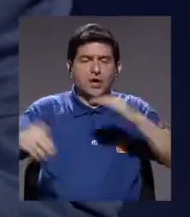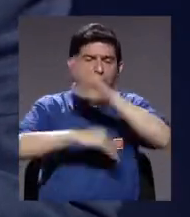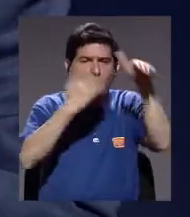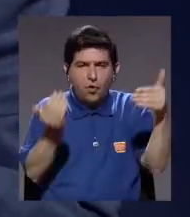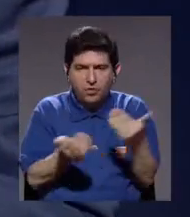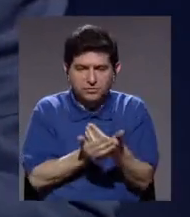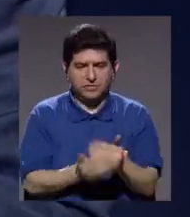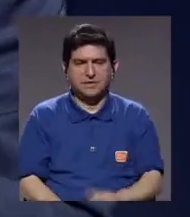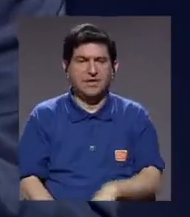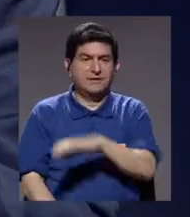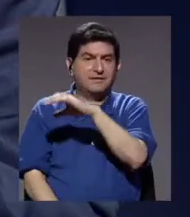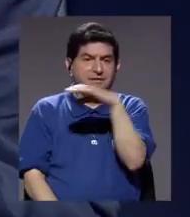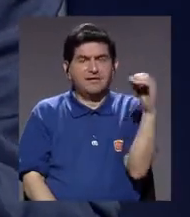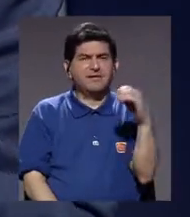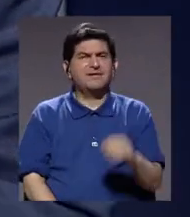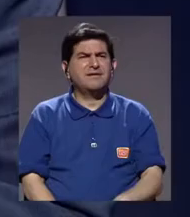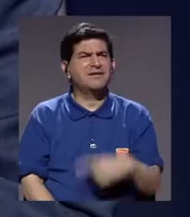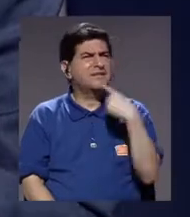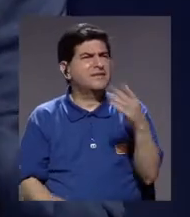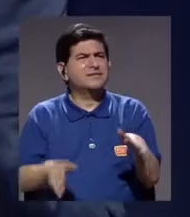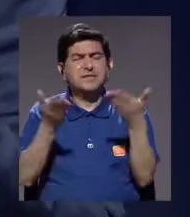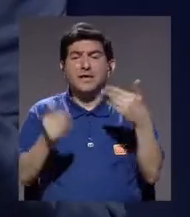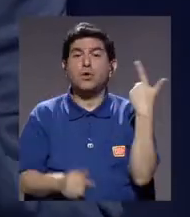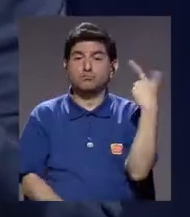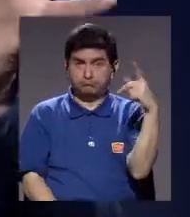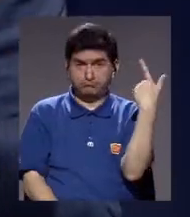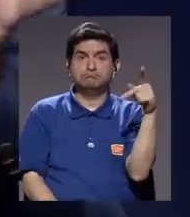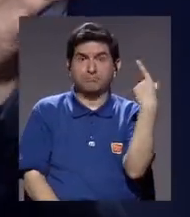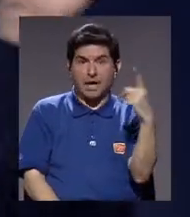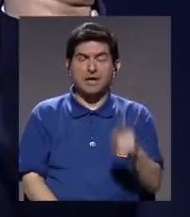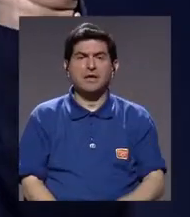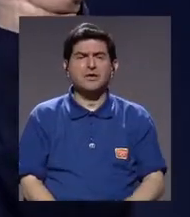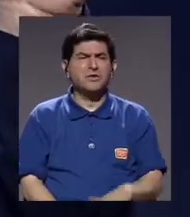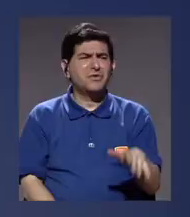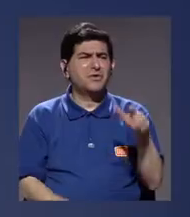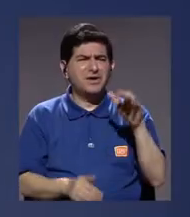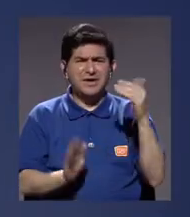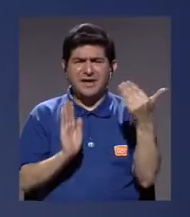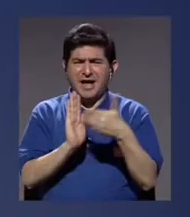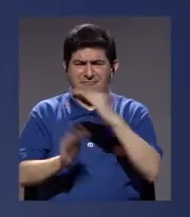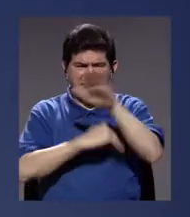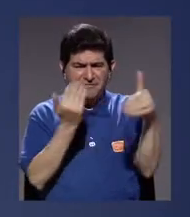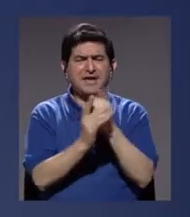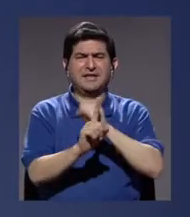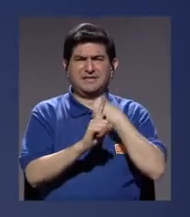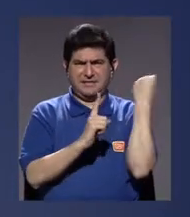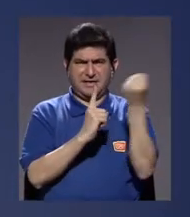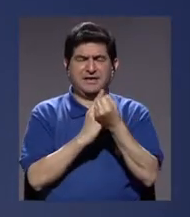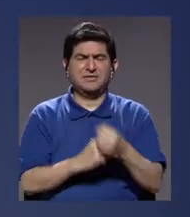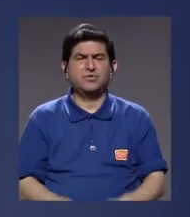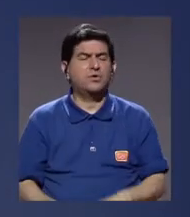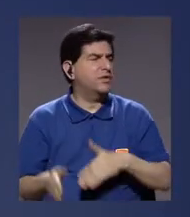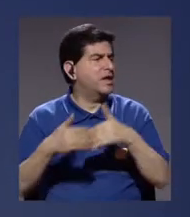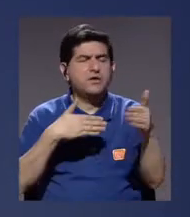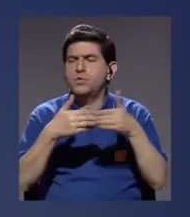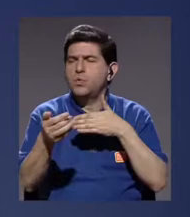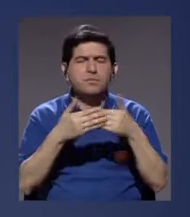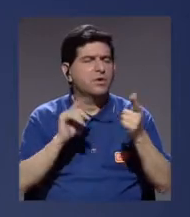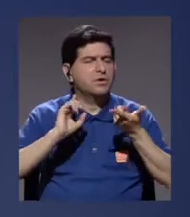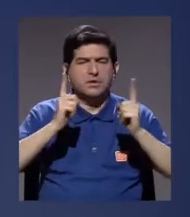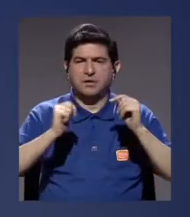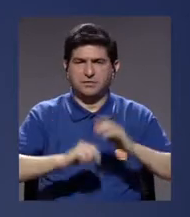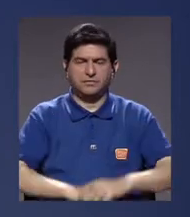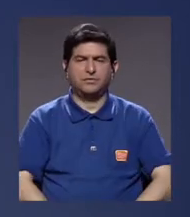peligrosos y hacen daño a todas las sociedades sin distinción. Entonces, quisiera que se refiera al cierre, sobre todo